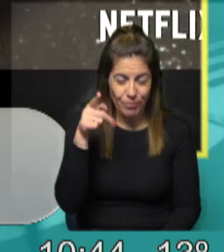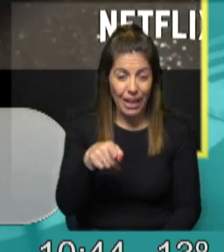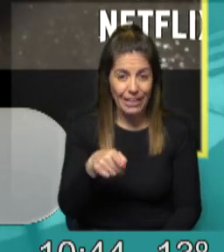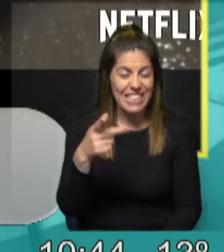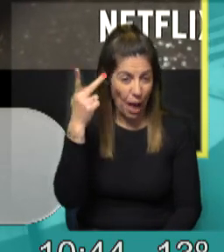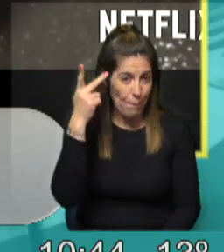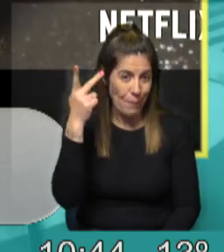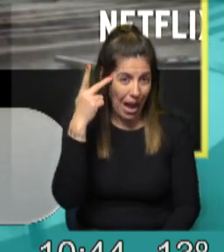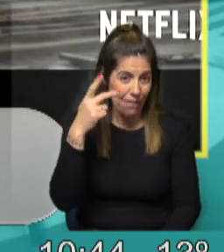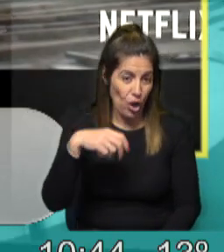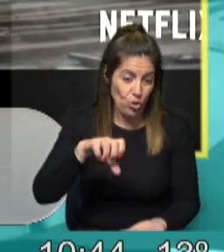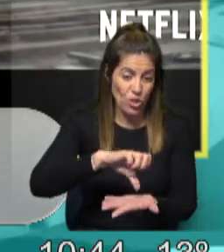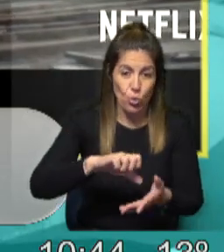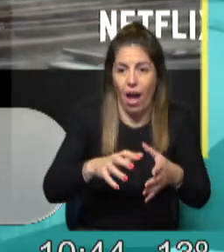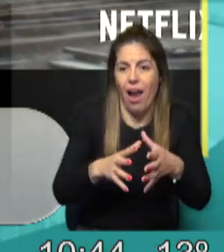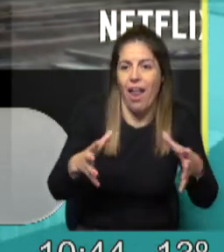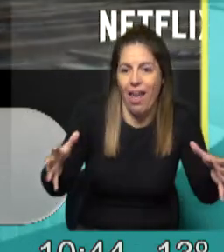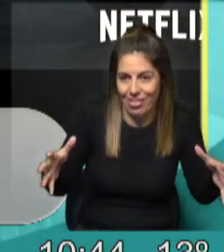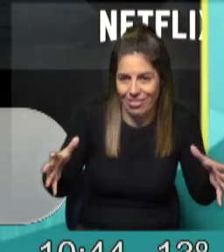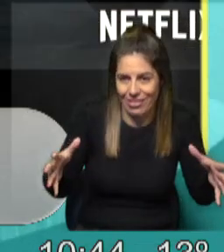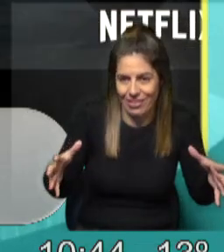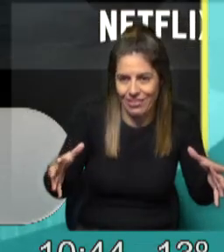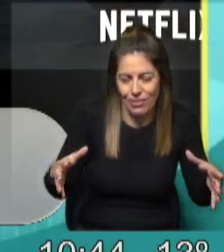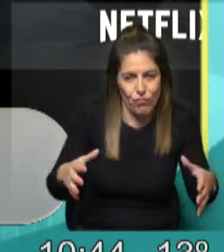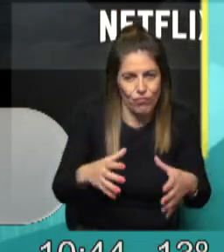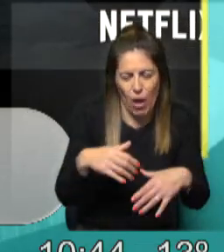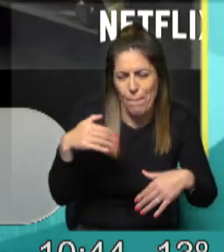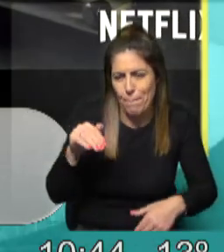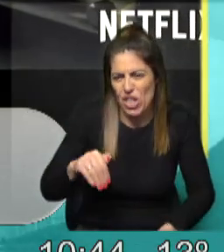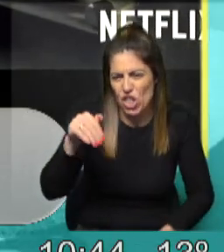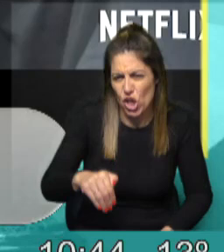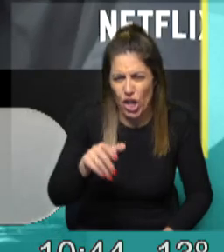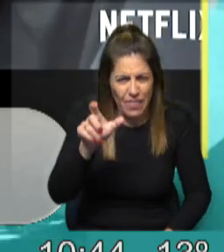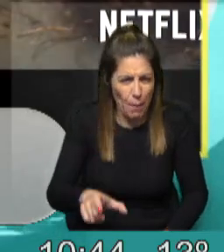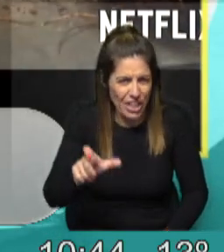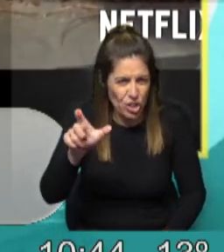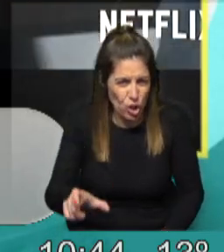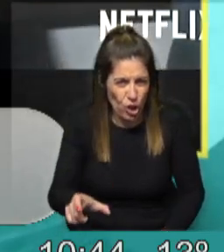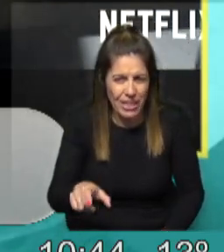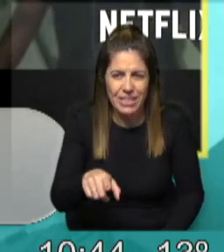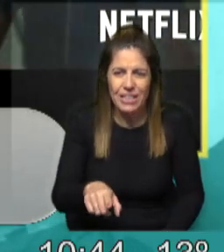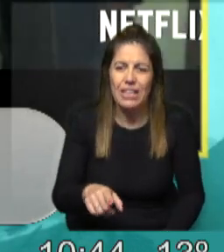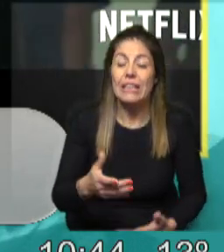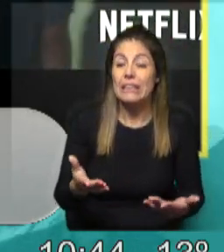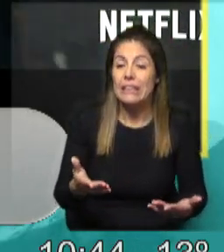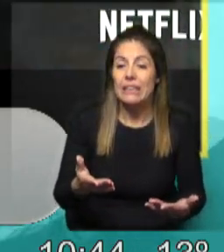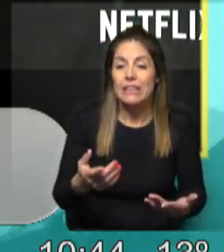San Pablo, que es la mega ciudad, una ciudad de millones y millones y millones. Y bueno,